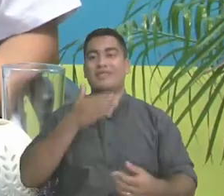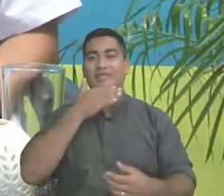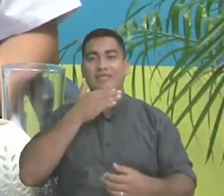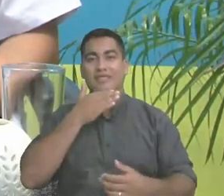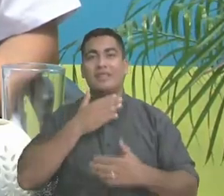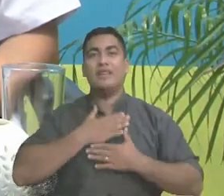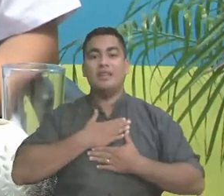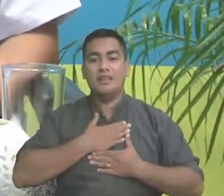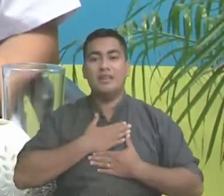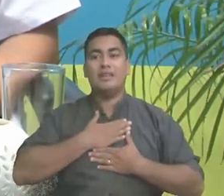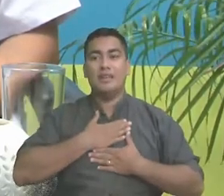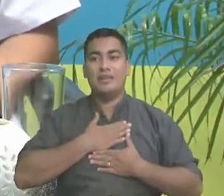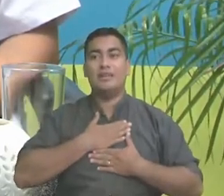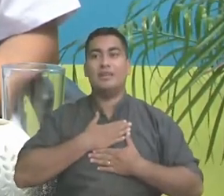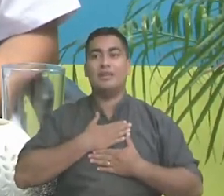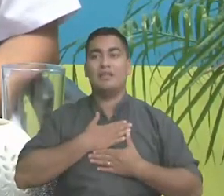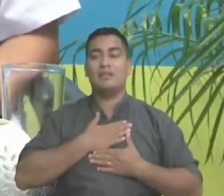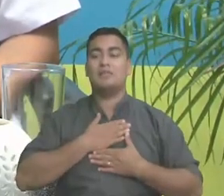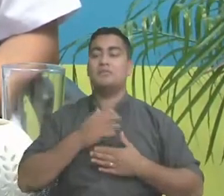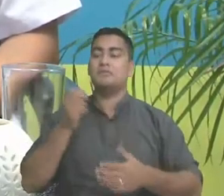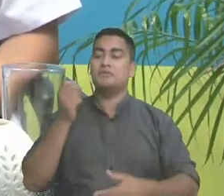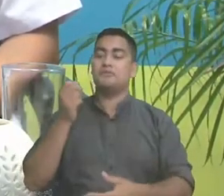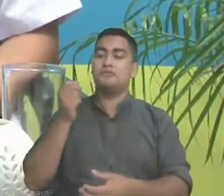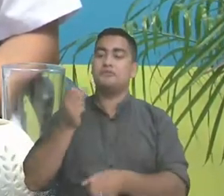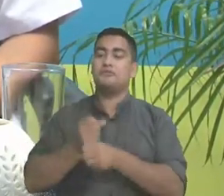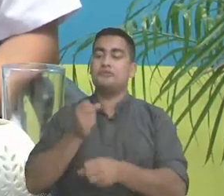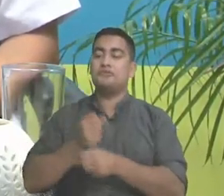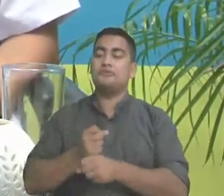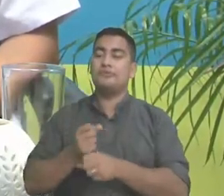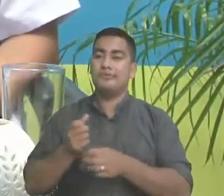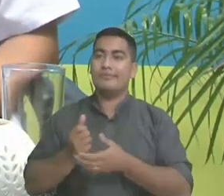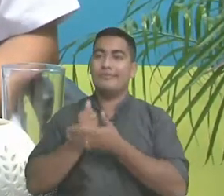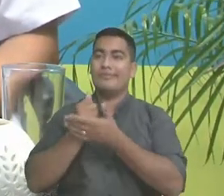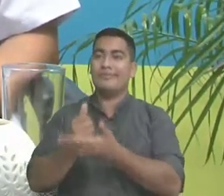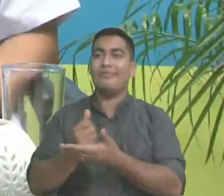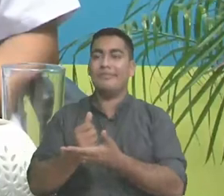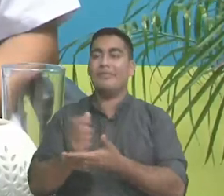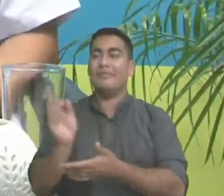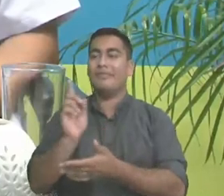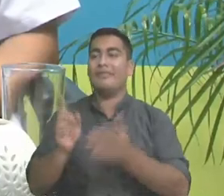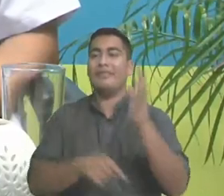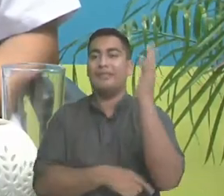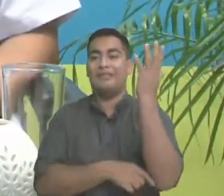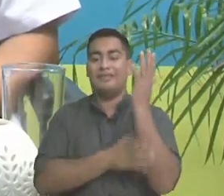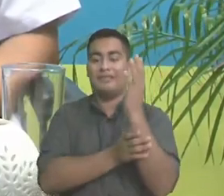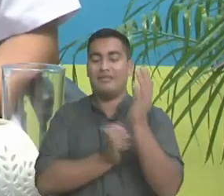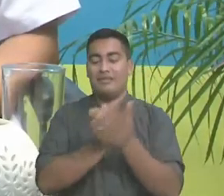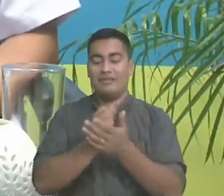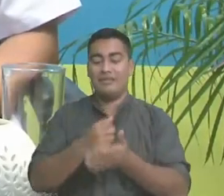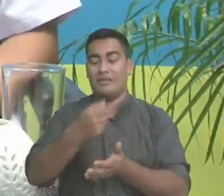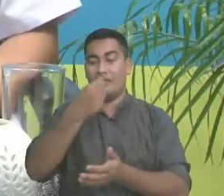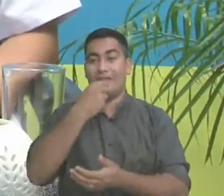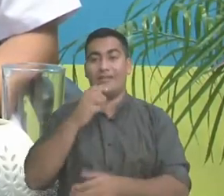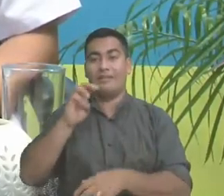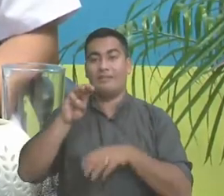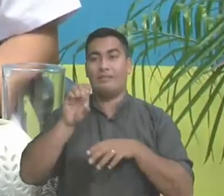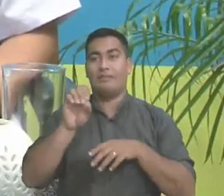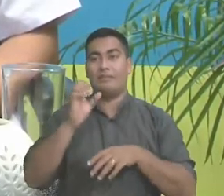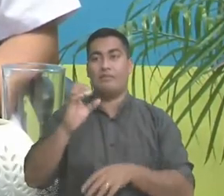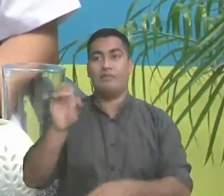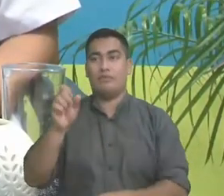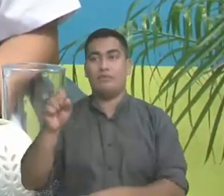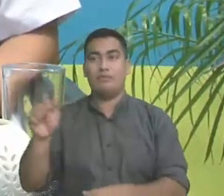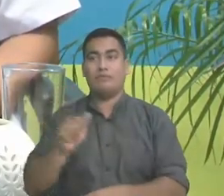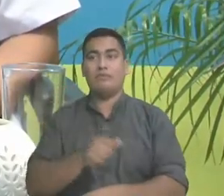respirar, entonces se le hace una terapia que se hace en la clínica de medicina natural con moxa, con los puritos